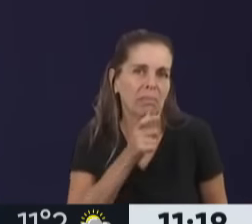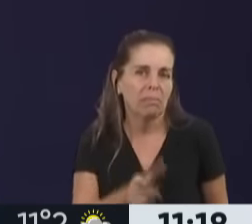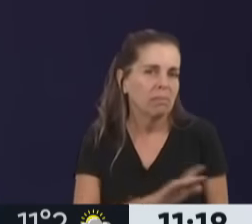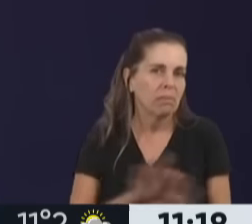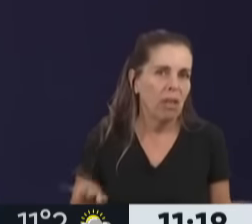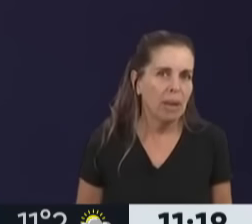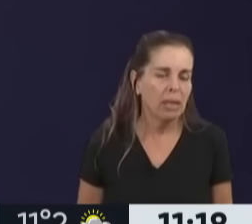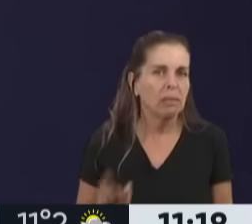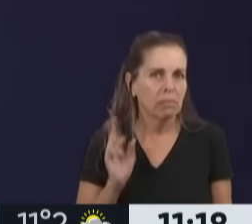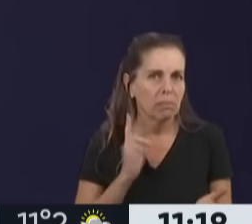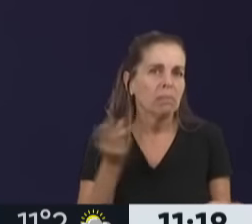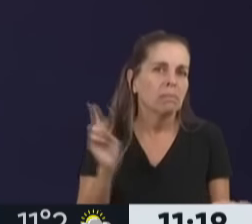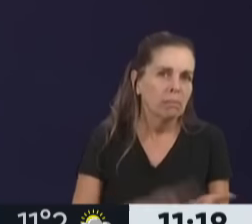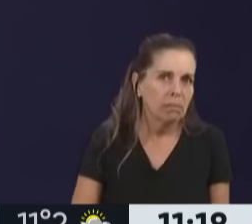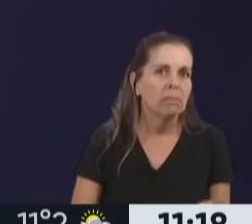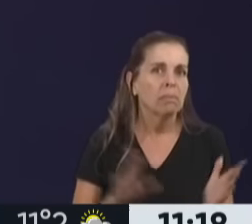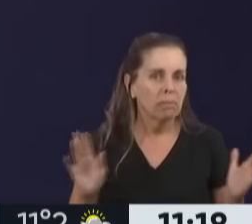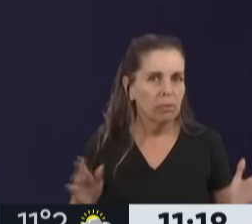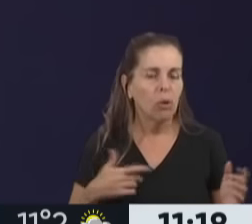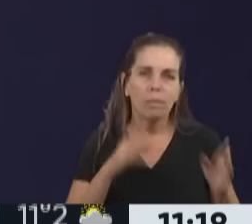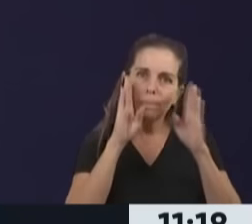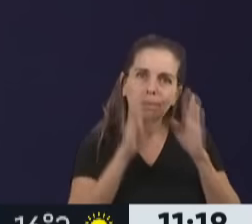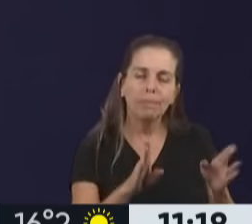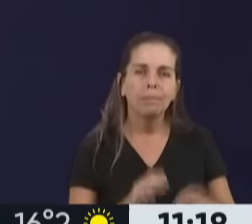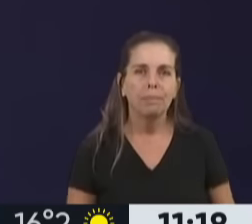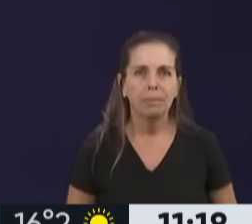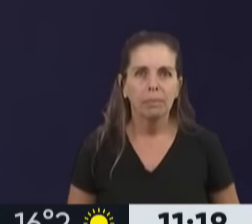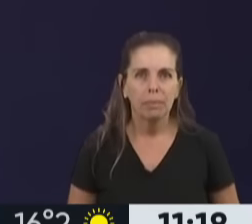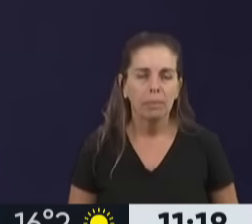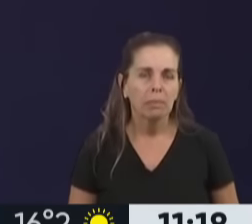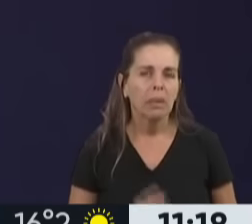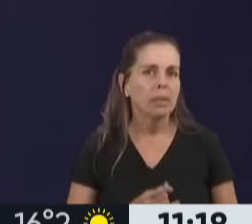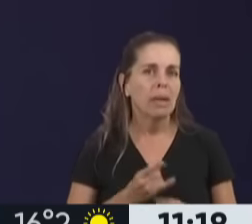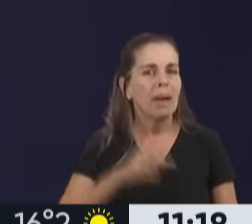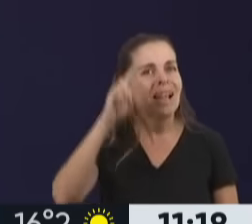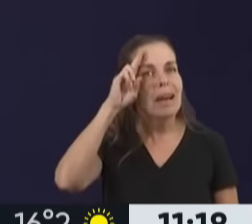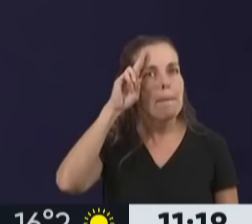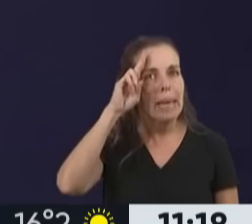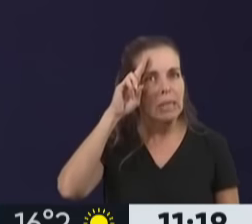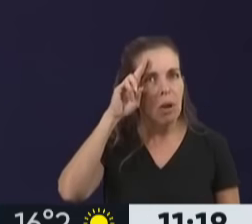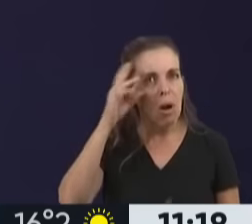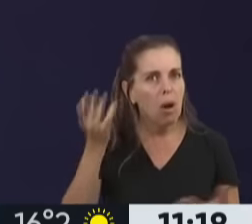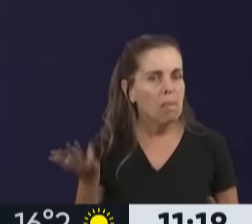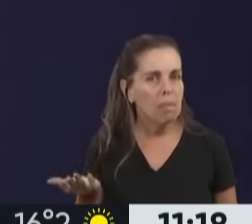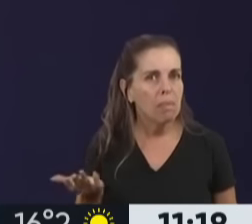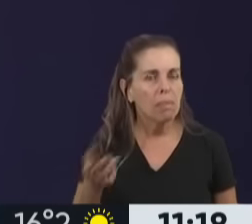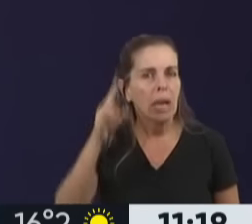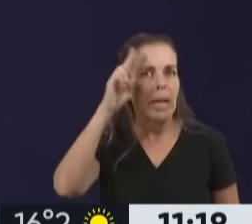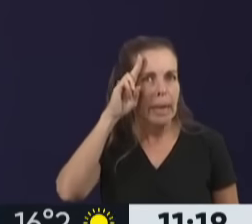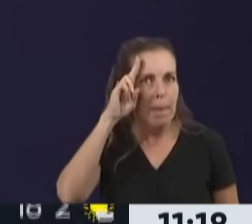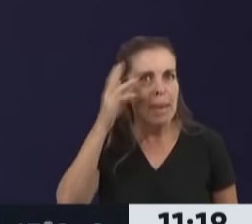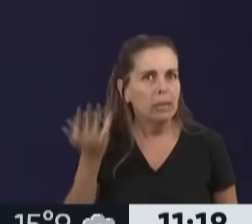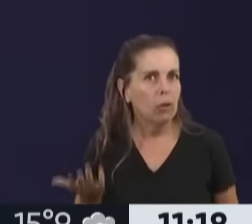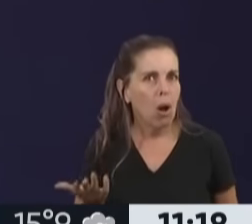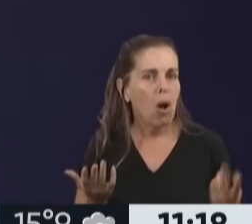verdad es que te repito no me baso en la en el respeto que siento que en las funciones